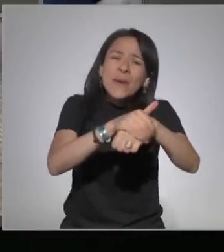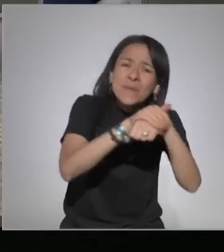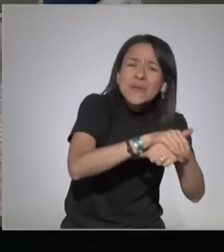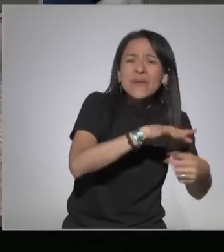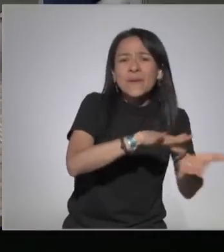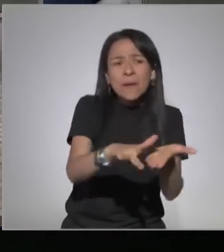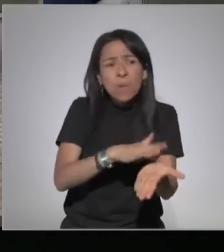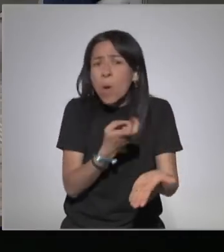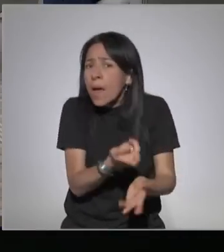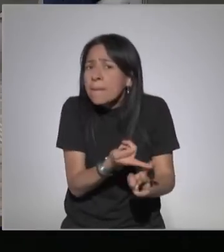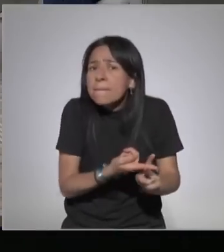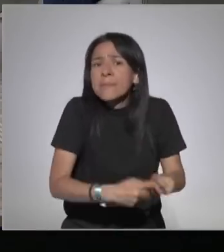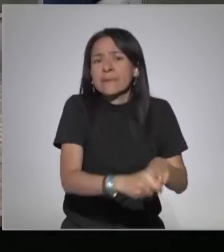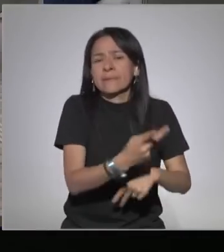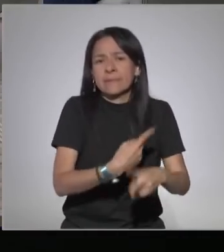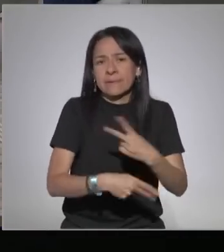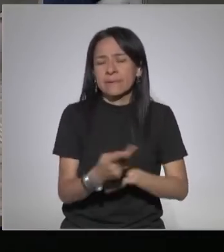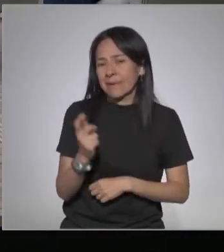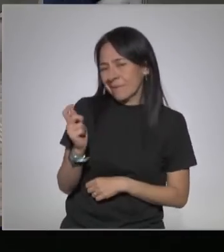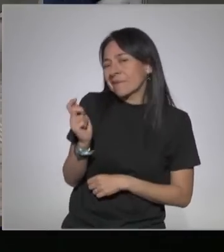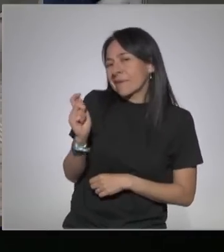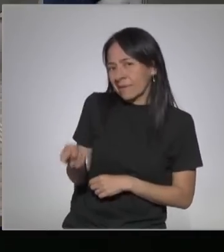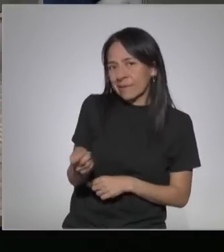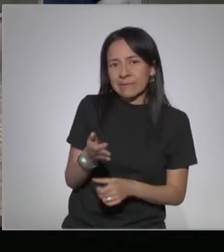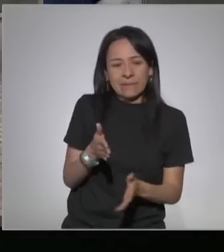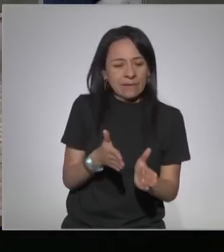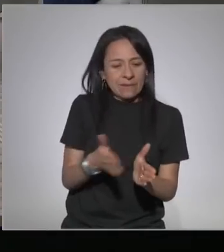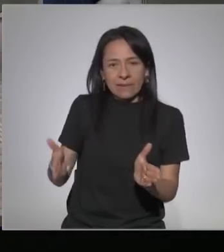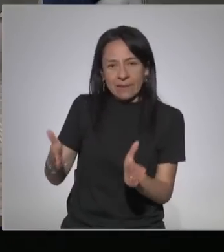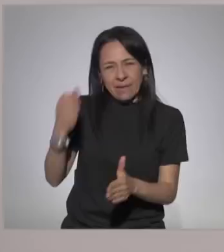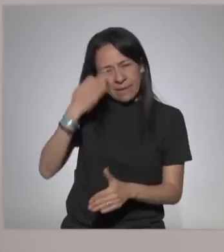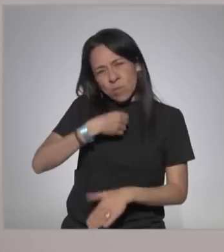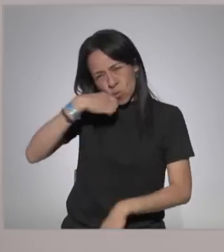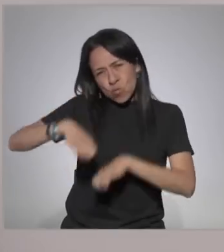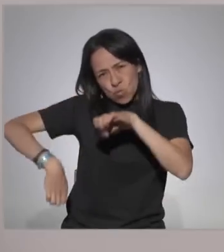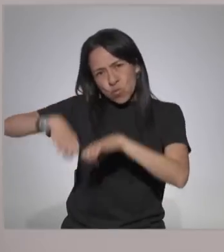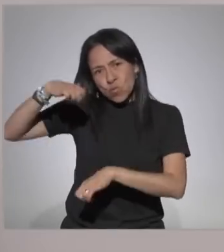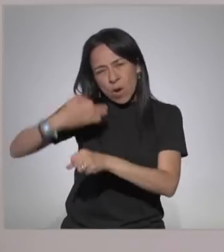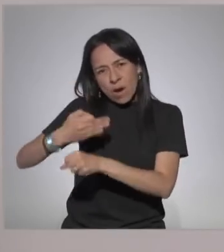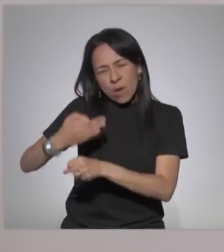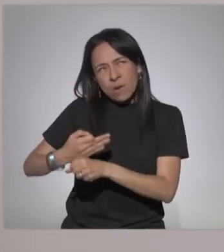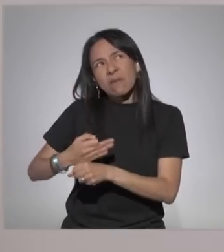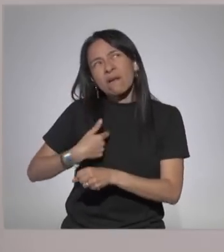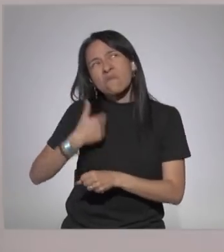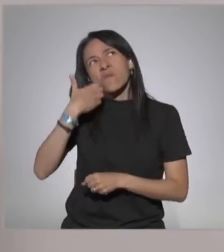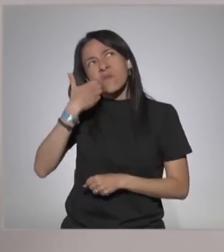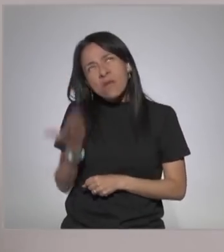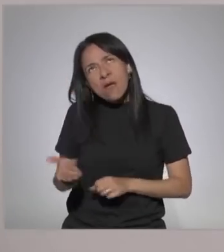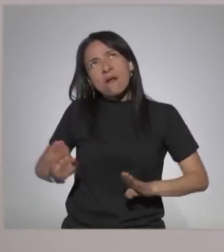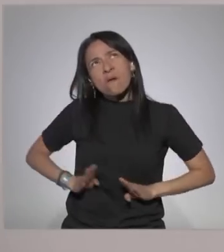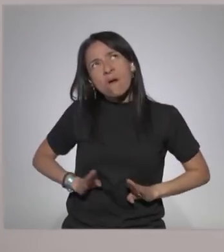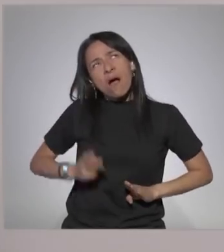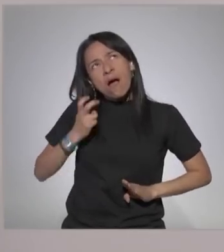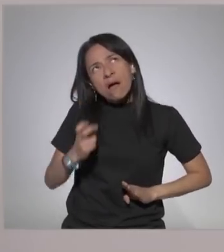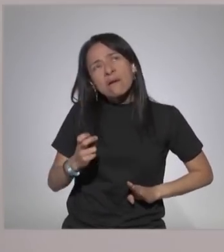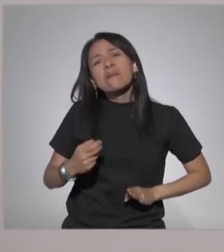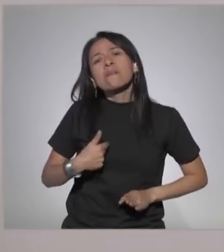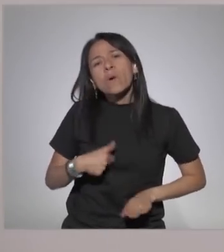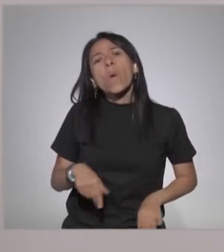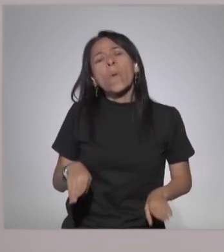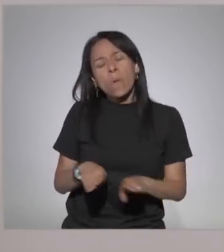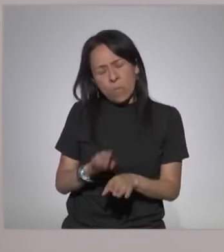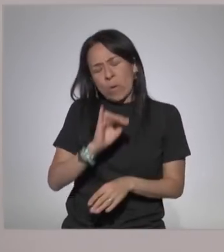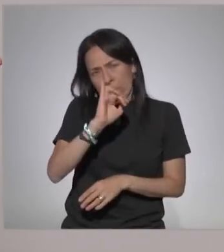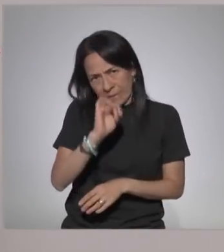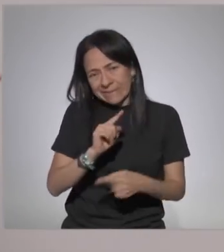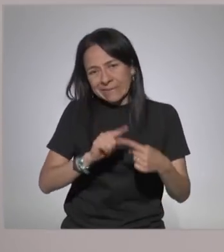uno quiera vivir esta vejez de una forma, de cierta forma, ¿no? Sino también debe haber como